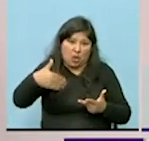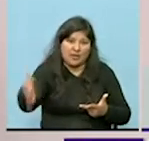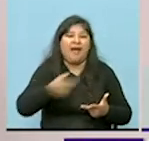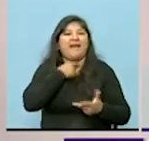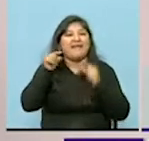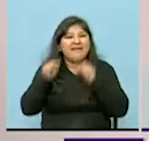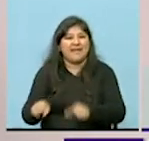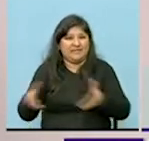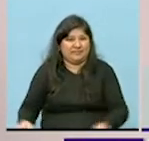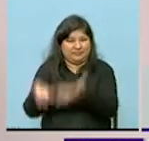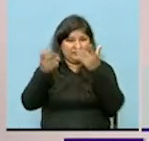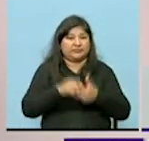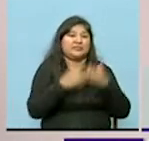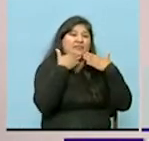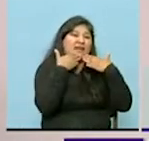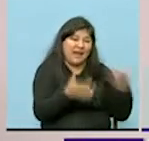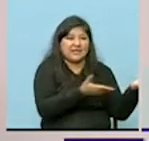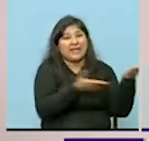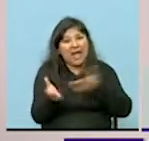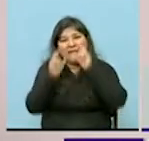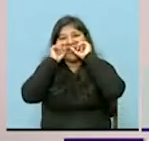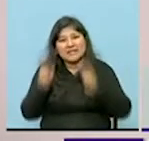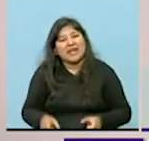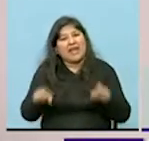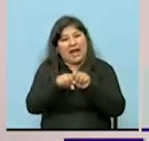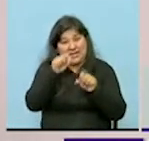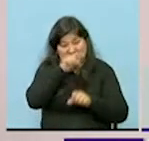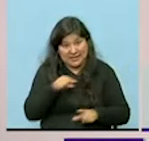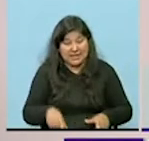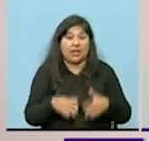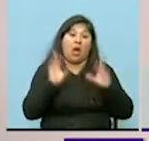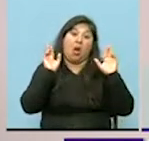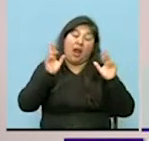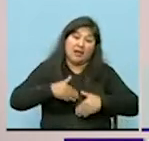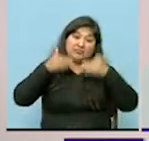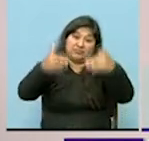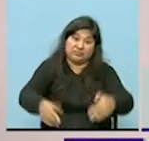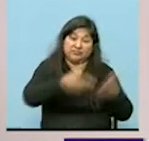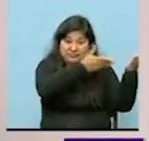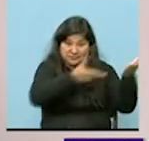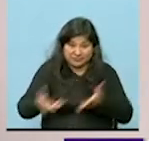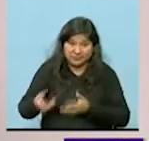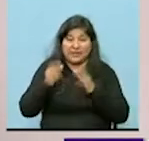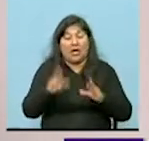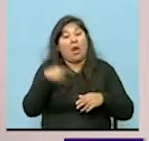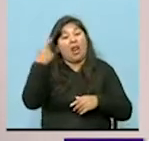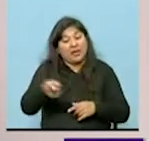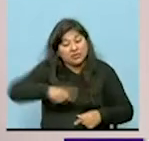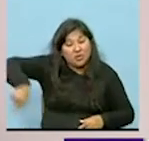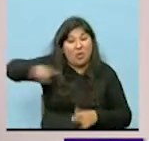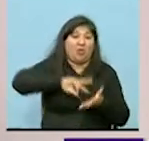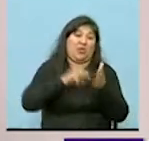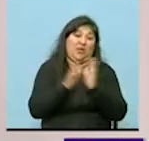los estudios de canal 7 de jujuy y ojalá que la próxima visita tengamos otro panorama más optimista